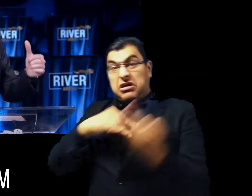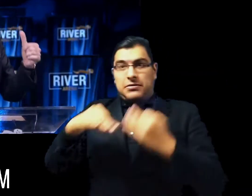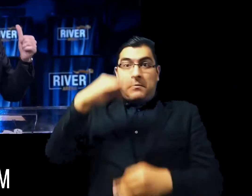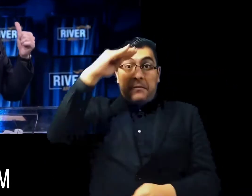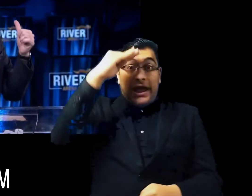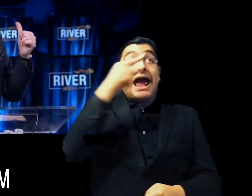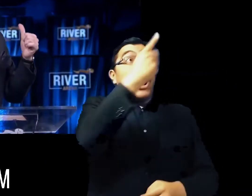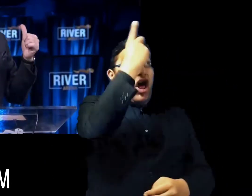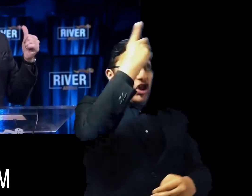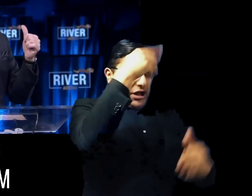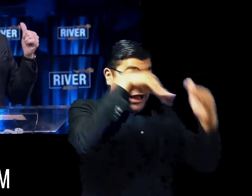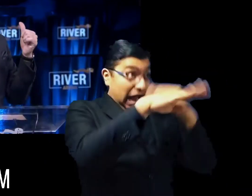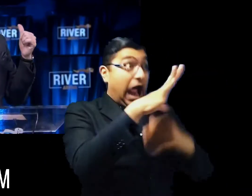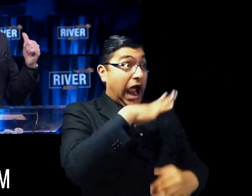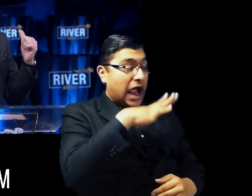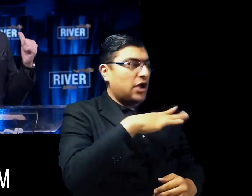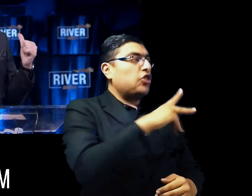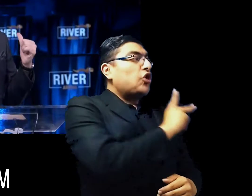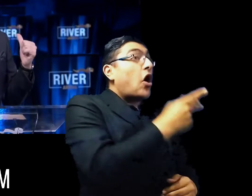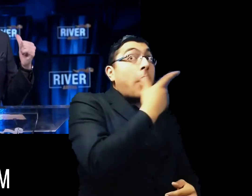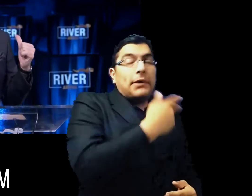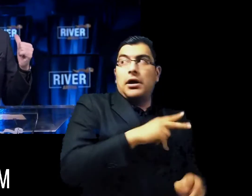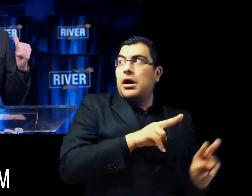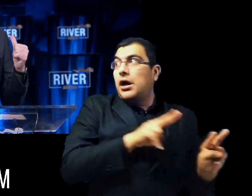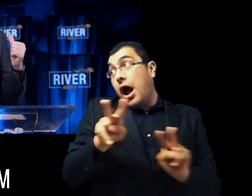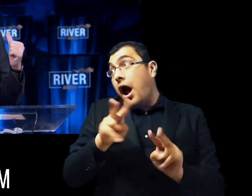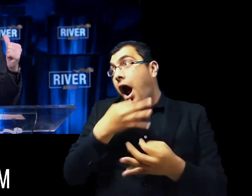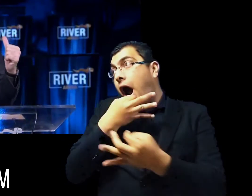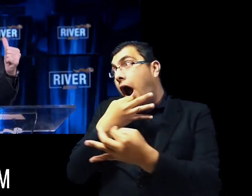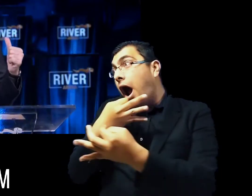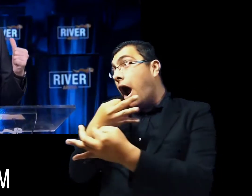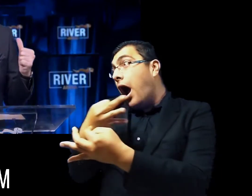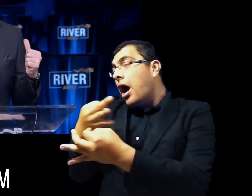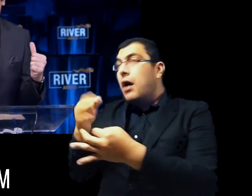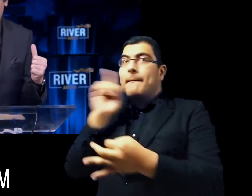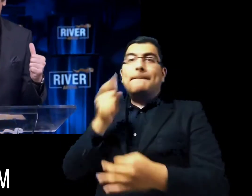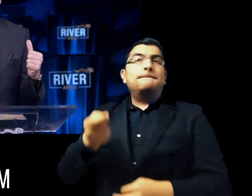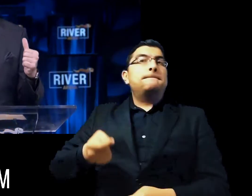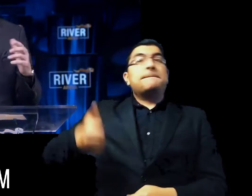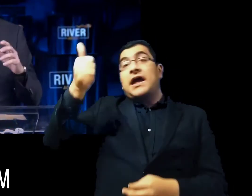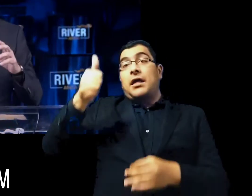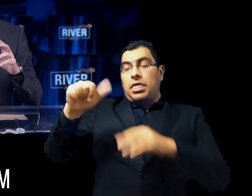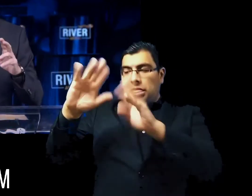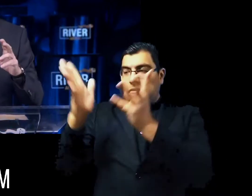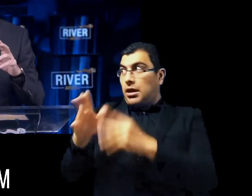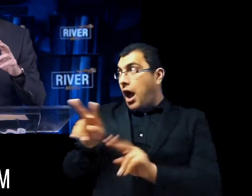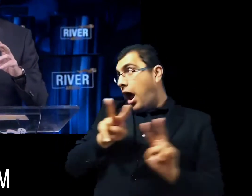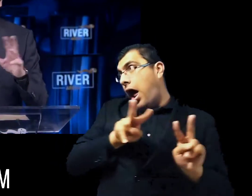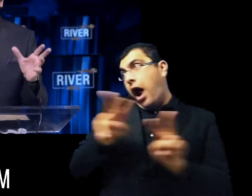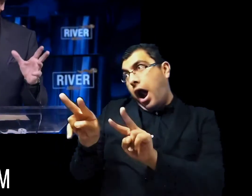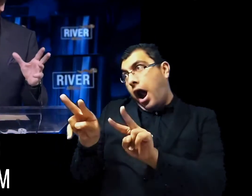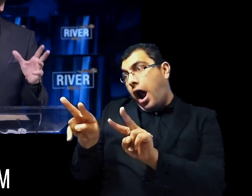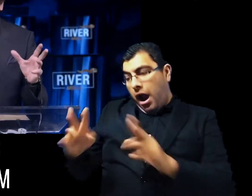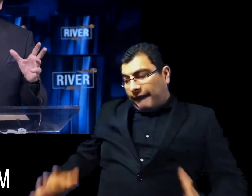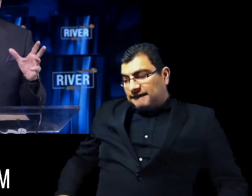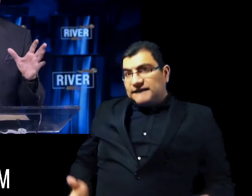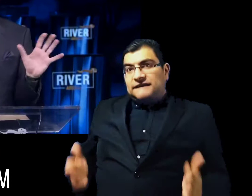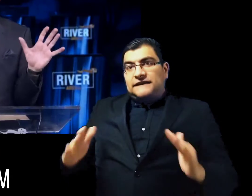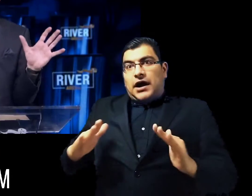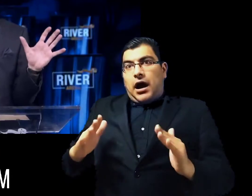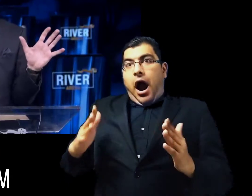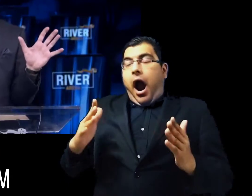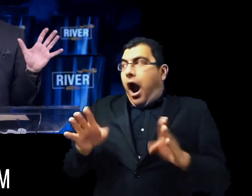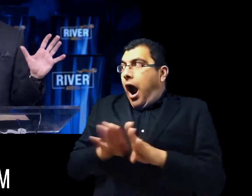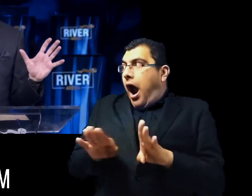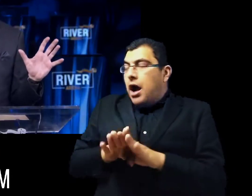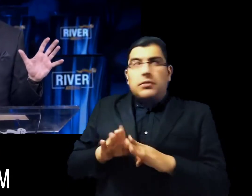entrever que adentro estaba Dios y que estaban los hombres a punto de tentarse con la primer chica que entrara con el jean ajustado. La